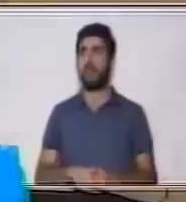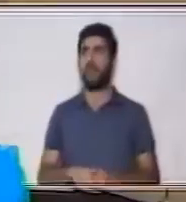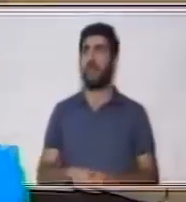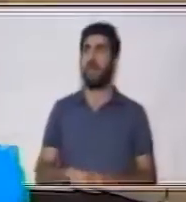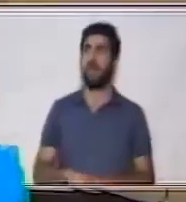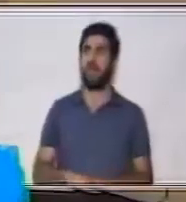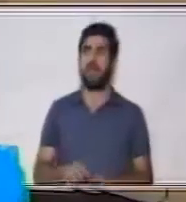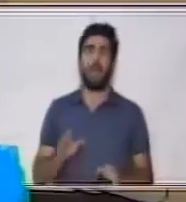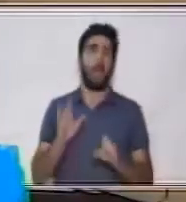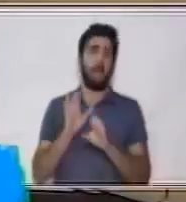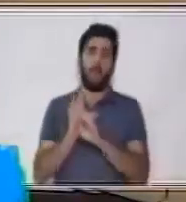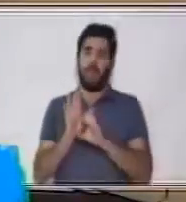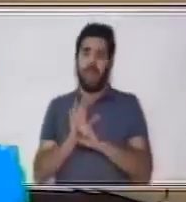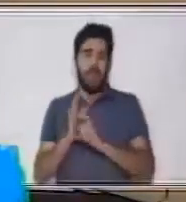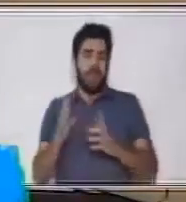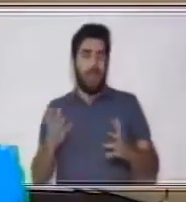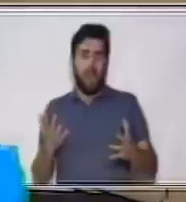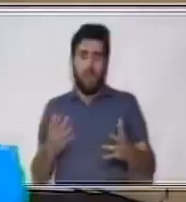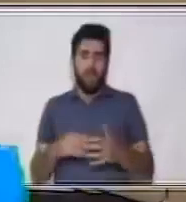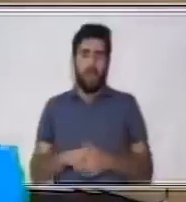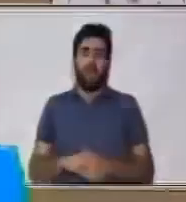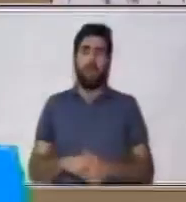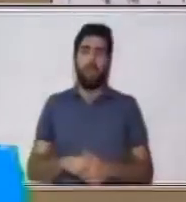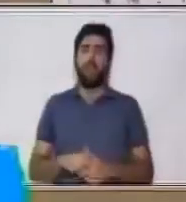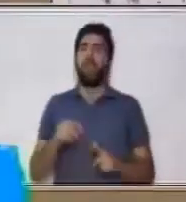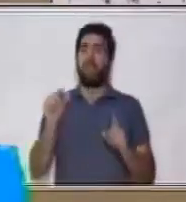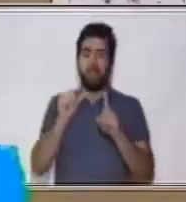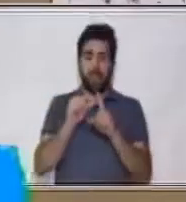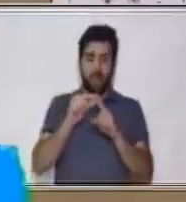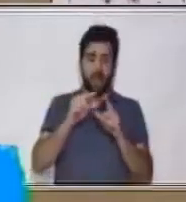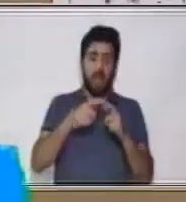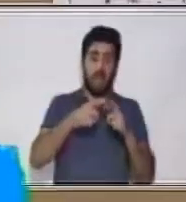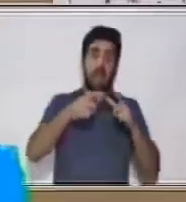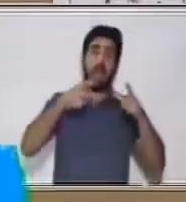En los aumentativos utilizamos